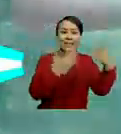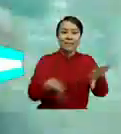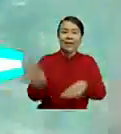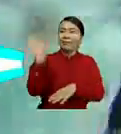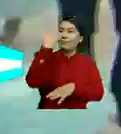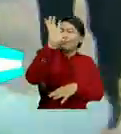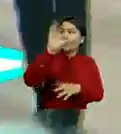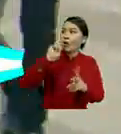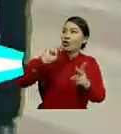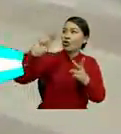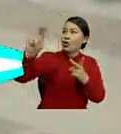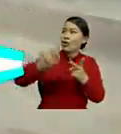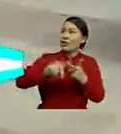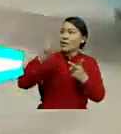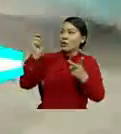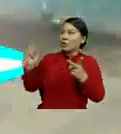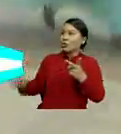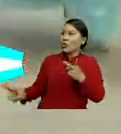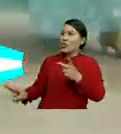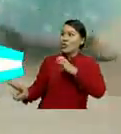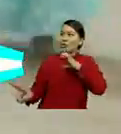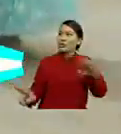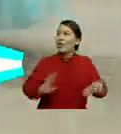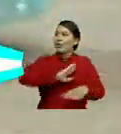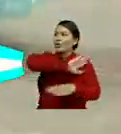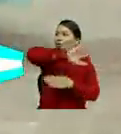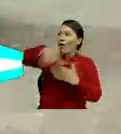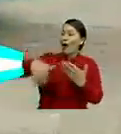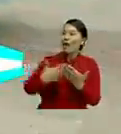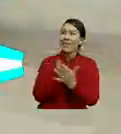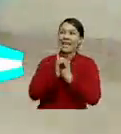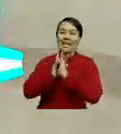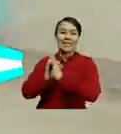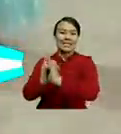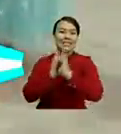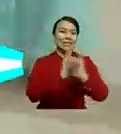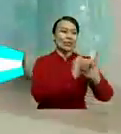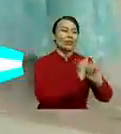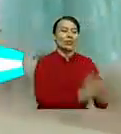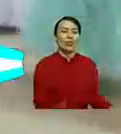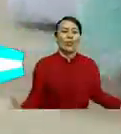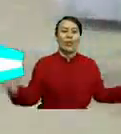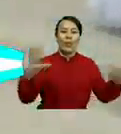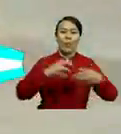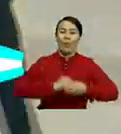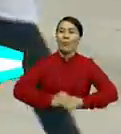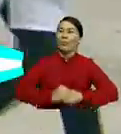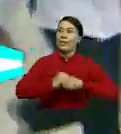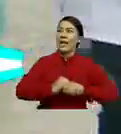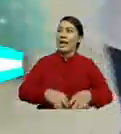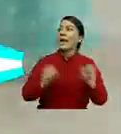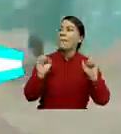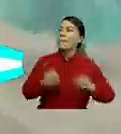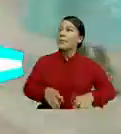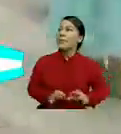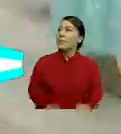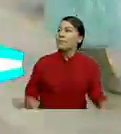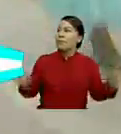norte, en el sur, todo, barrio Garay. Por supuesto, las instituciones también se unen, que eso es lo importante. Estamos